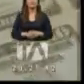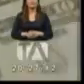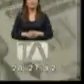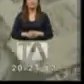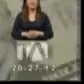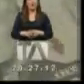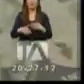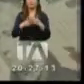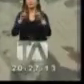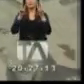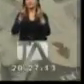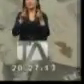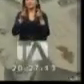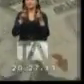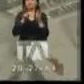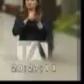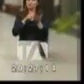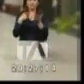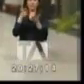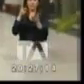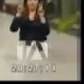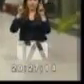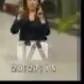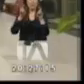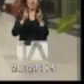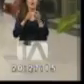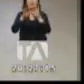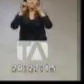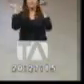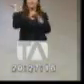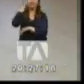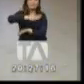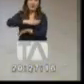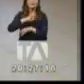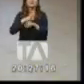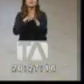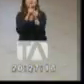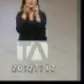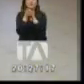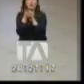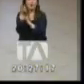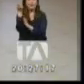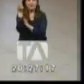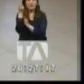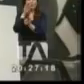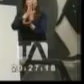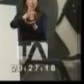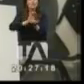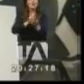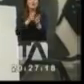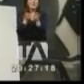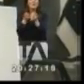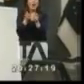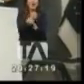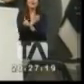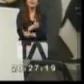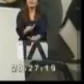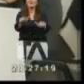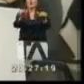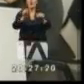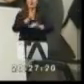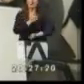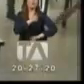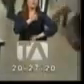ingresos complementarios se mantienen también para otorgar becas. El cambio es que los ingresos serán manejados de manera autónoma por